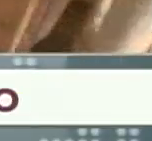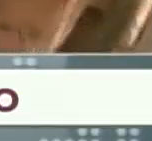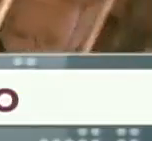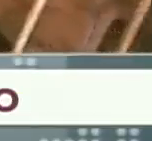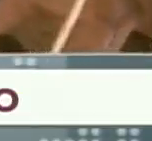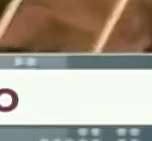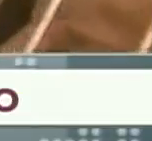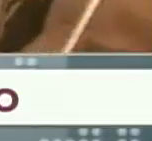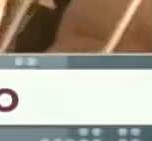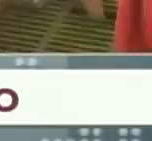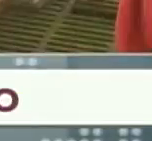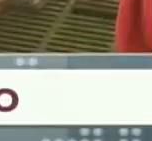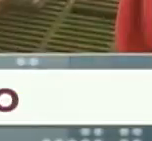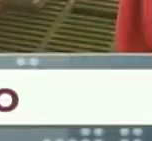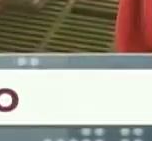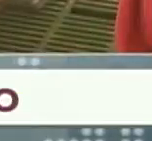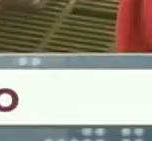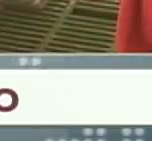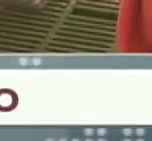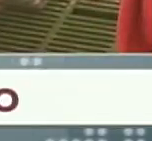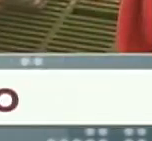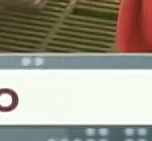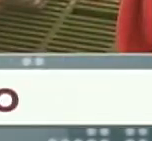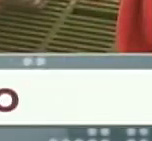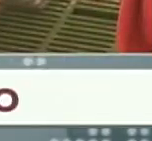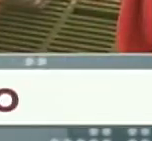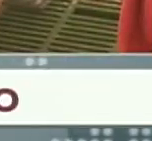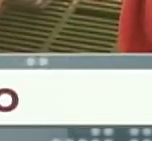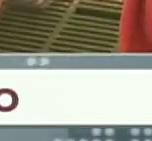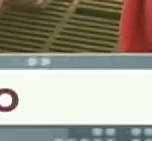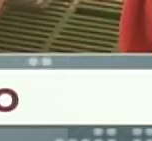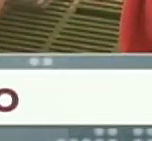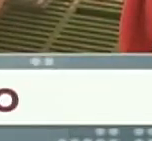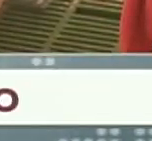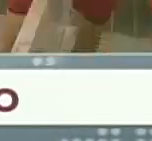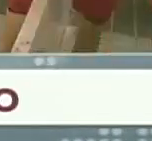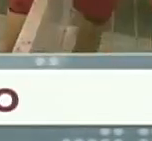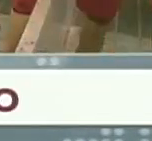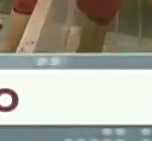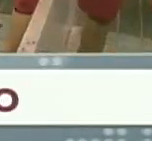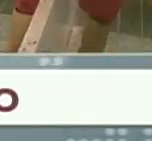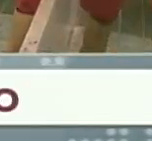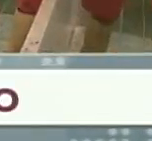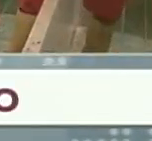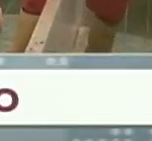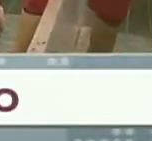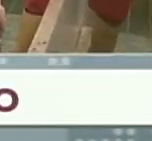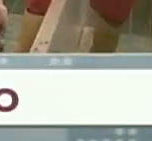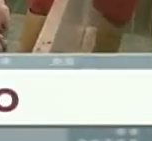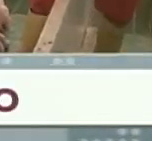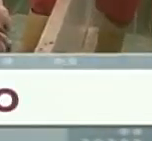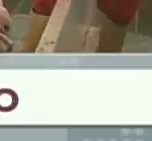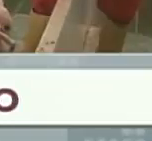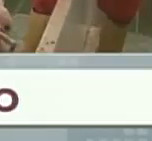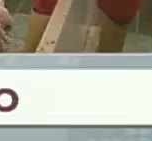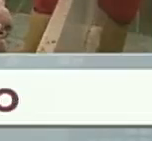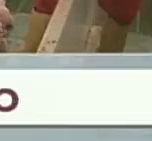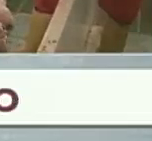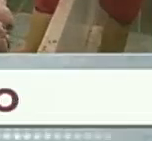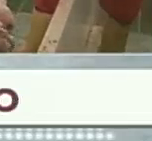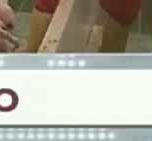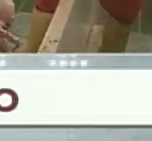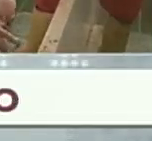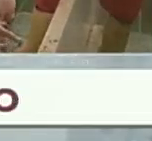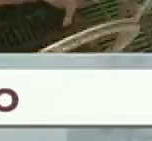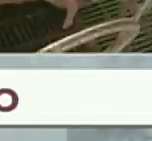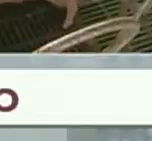La producción familiar es la escala familiar. Cuando hablamos, por ejemplo, de poner 20 gallinas en una casa, en un hogar,